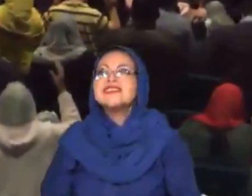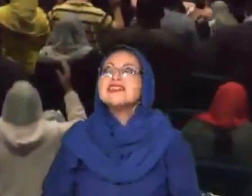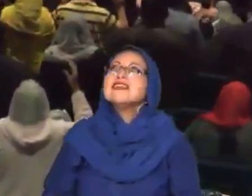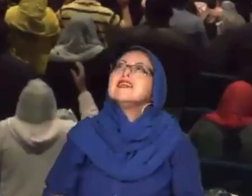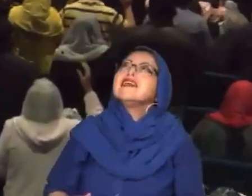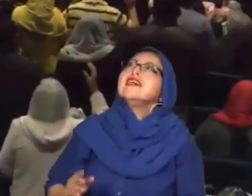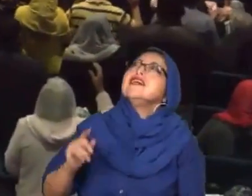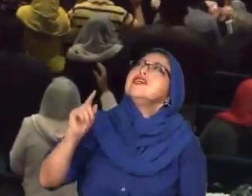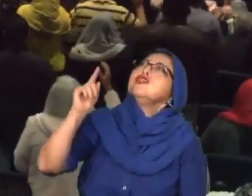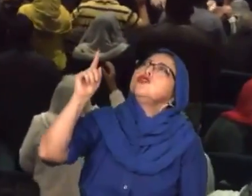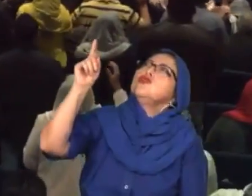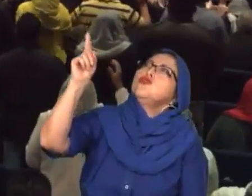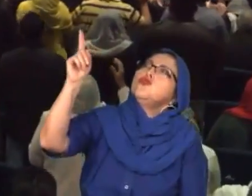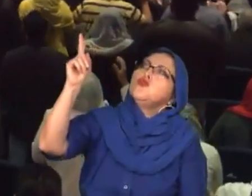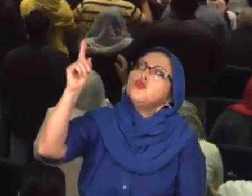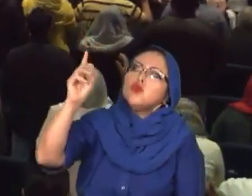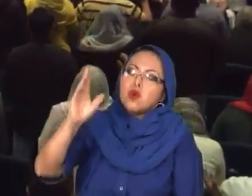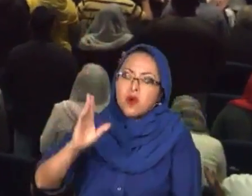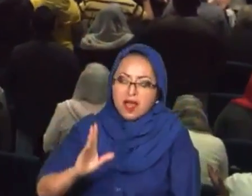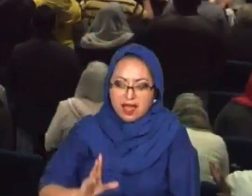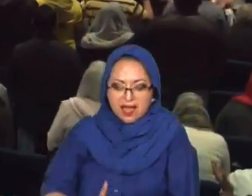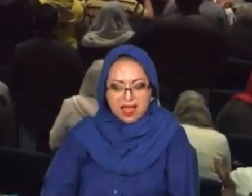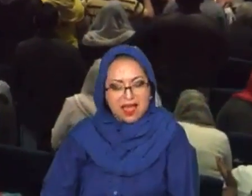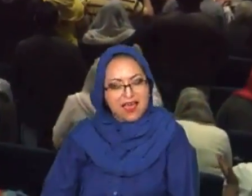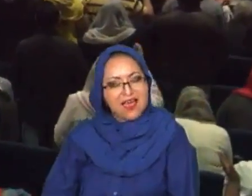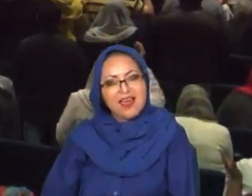Tú eres digno. Tú